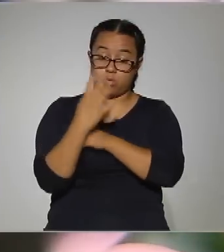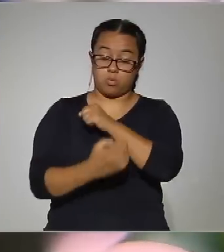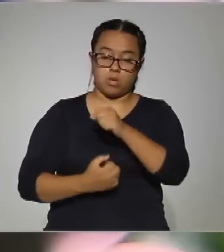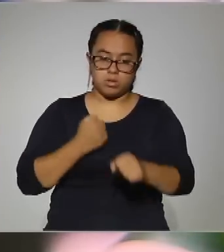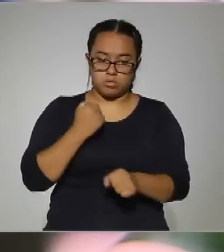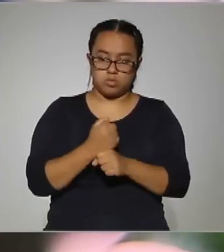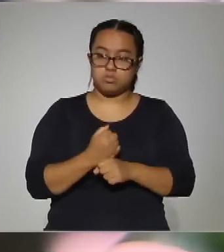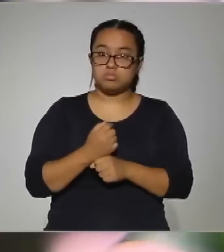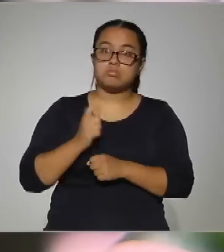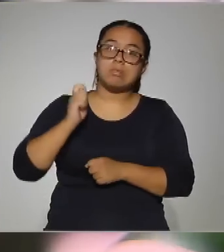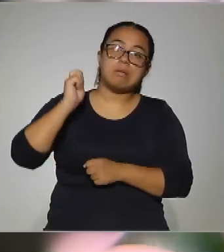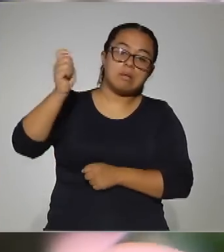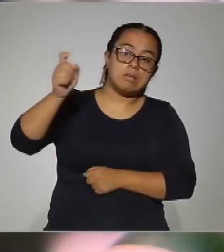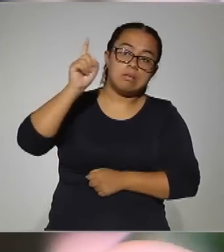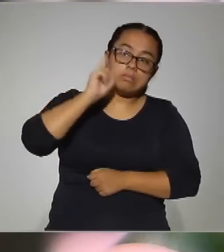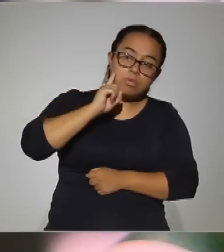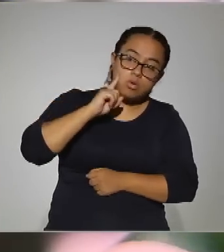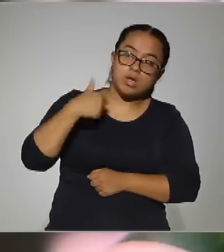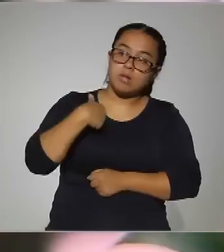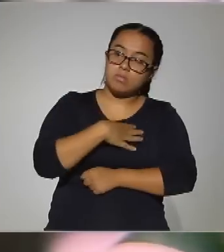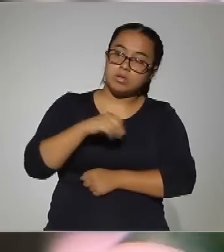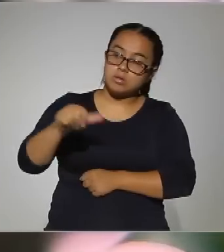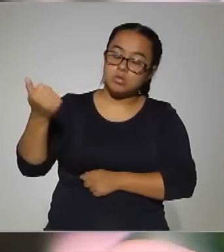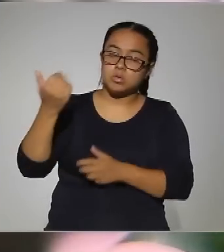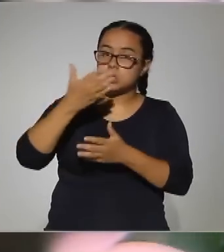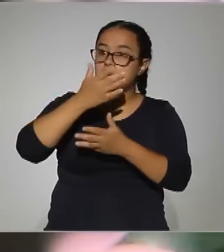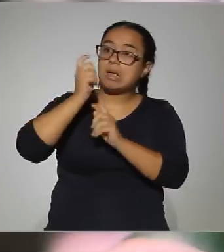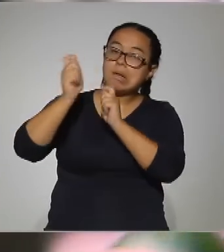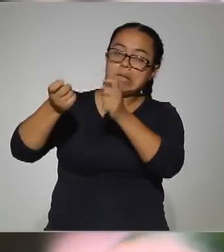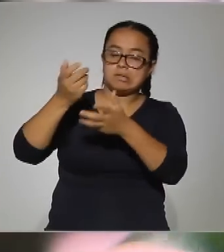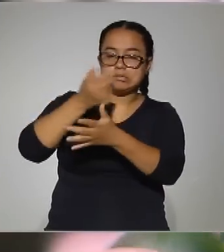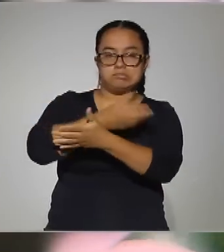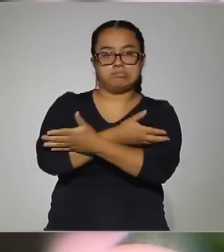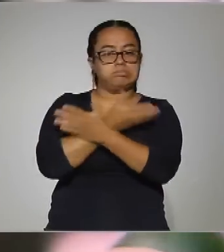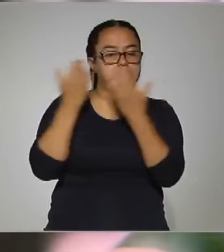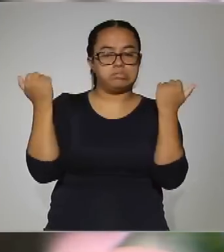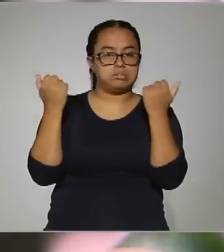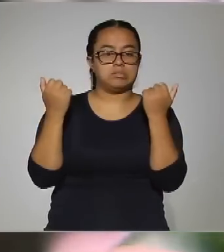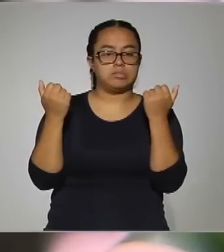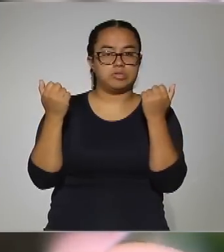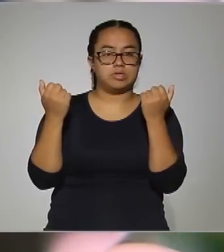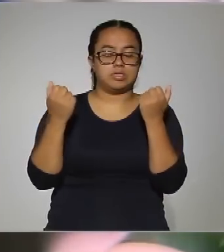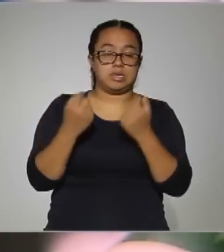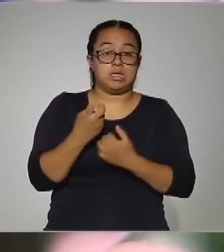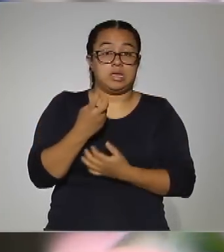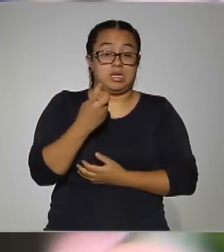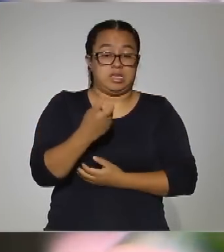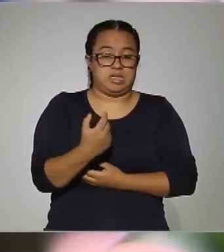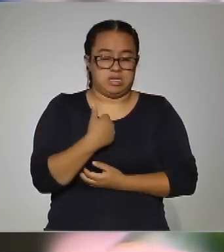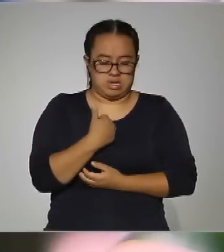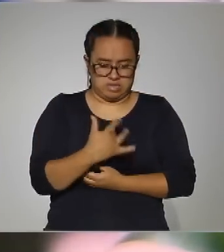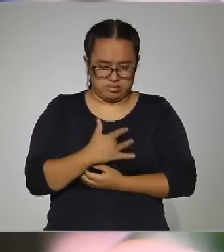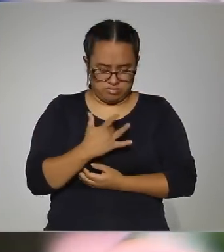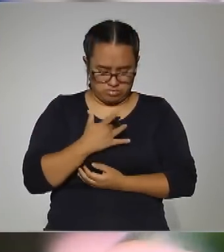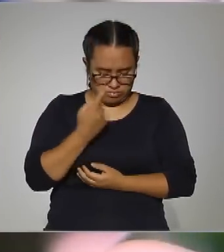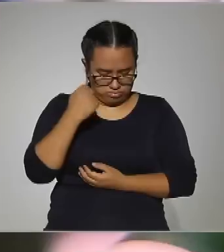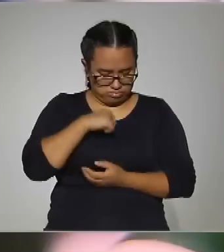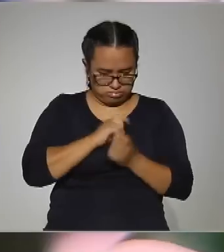supe nada de ellos, no sabía nada de su paradero y eso me sumió en una gran